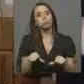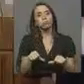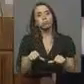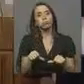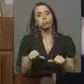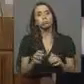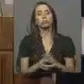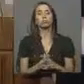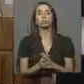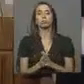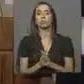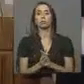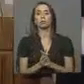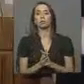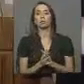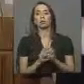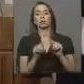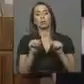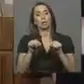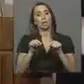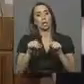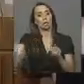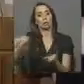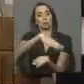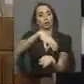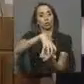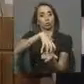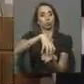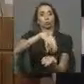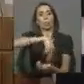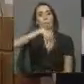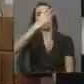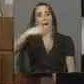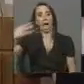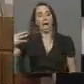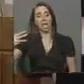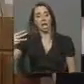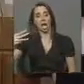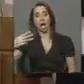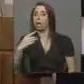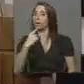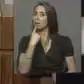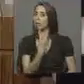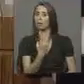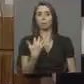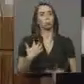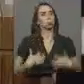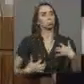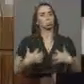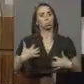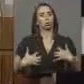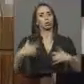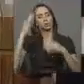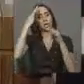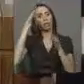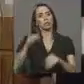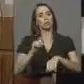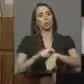Y desde Magallanes ha surgido una molestia con la decisión, tanto por su contenido,